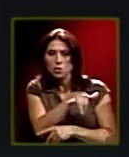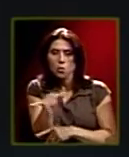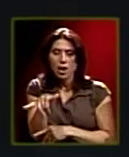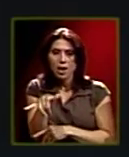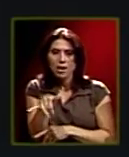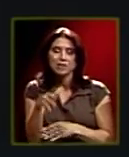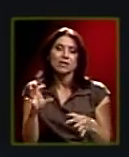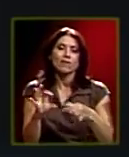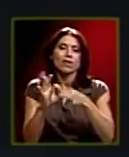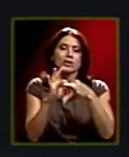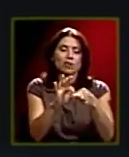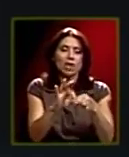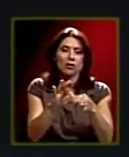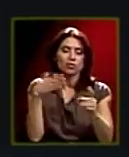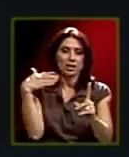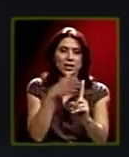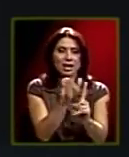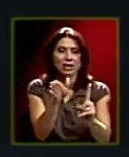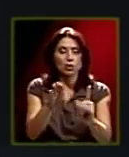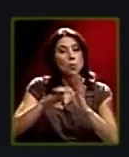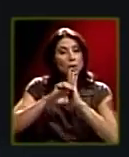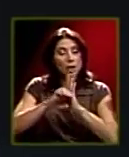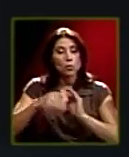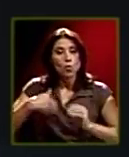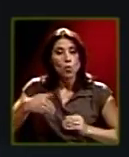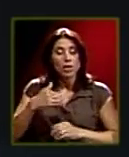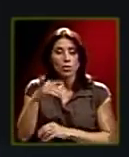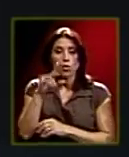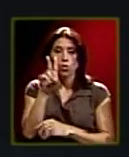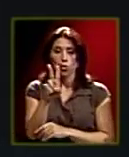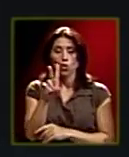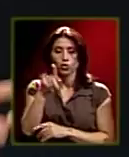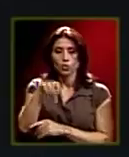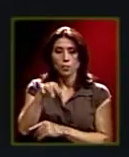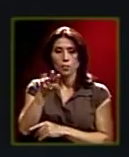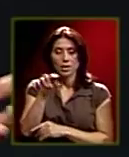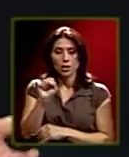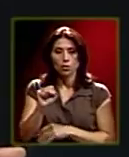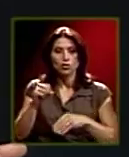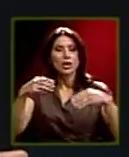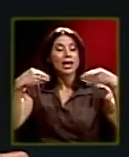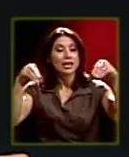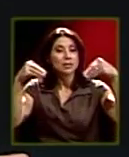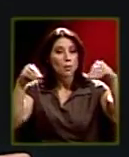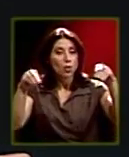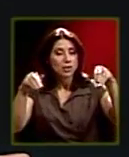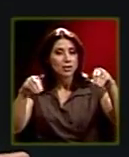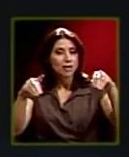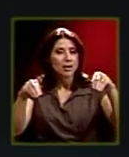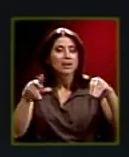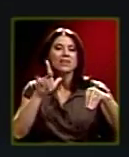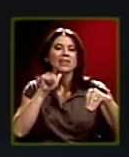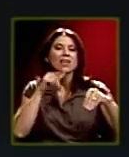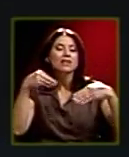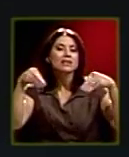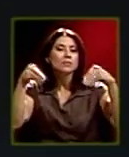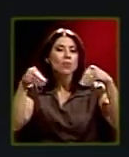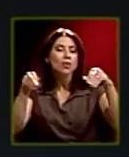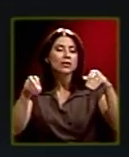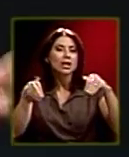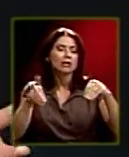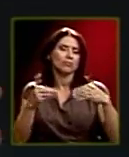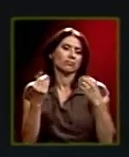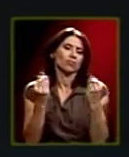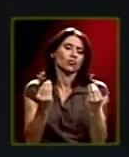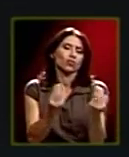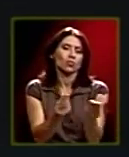Dos Pinos, por ejemplo, no exporta la cooperativa Dos Pinos, exportan los 30,000 productores de lácteos que tiene el país, igual cuando exporta la Liga de